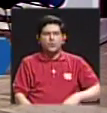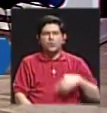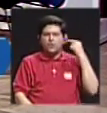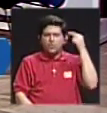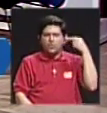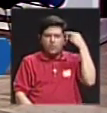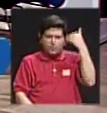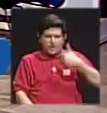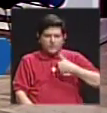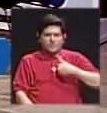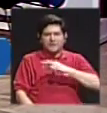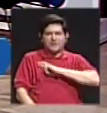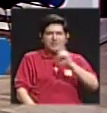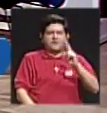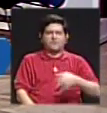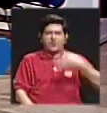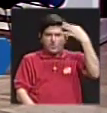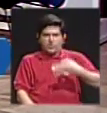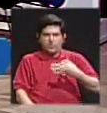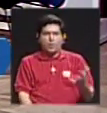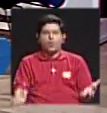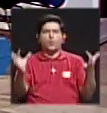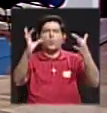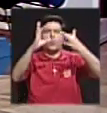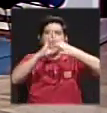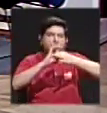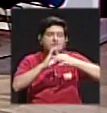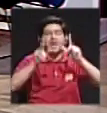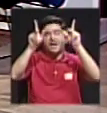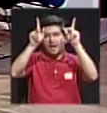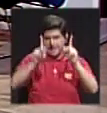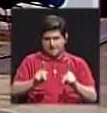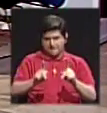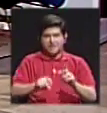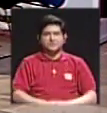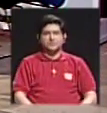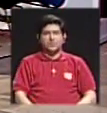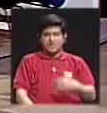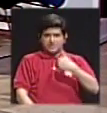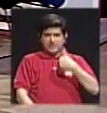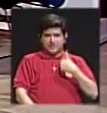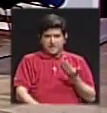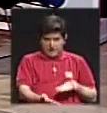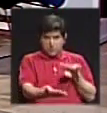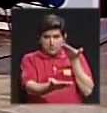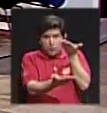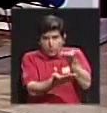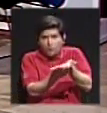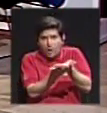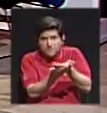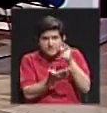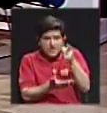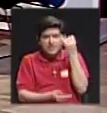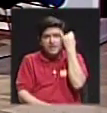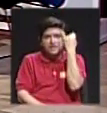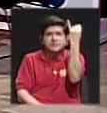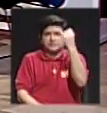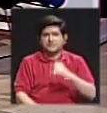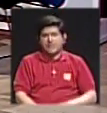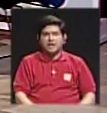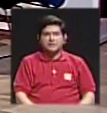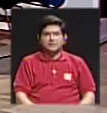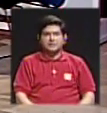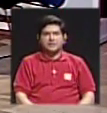Estado, ese vínculo que se hace de que las personas que somos proponentes de estas